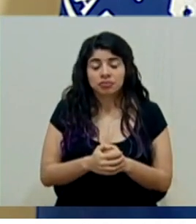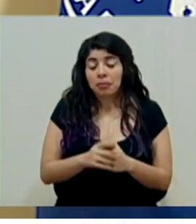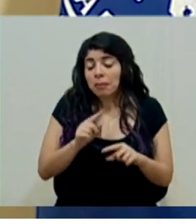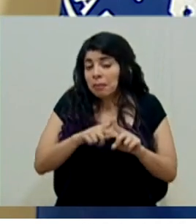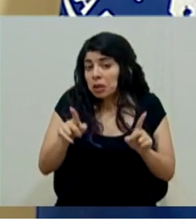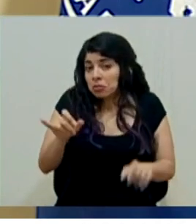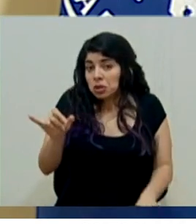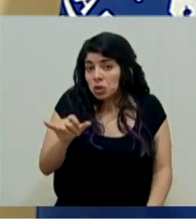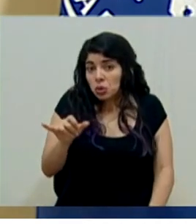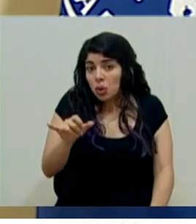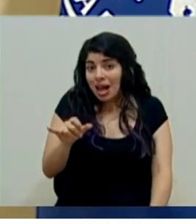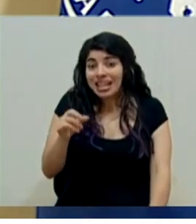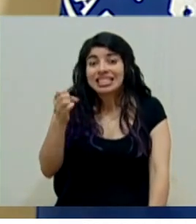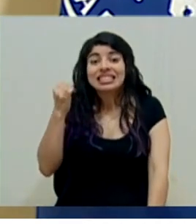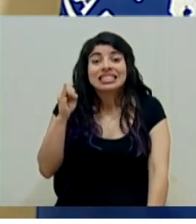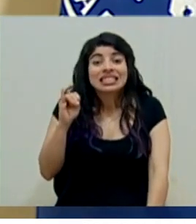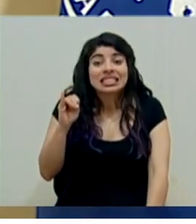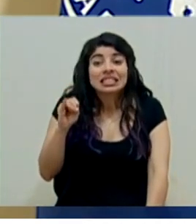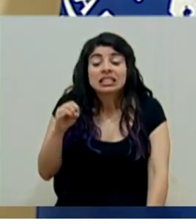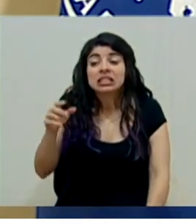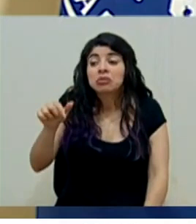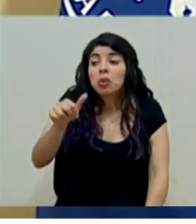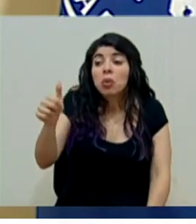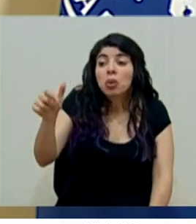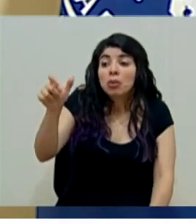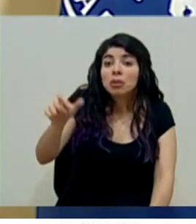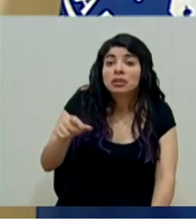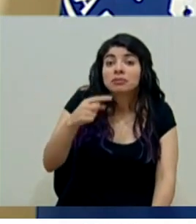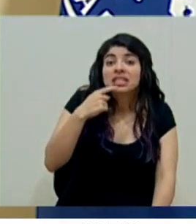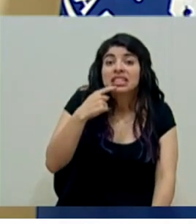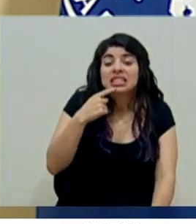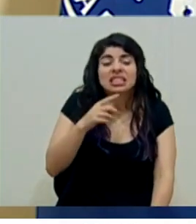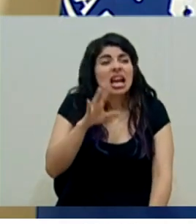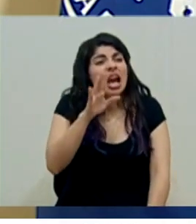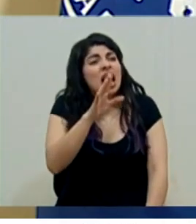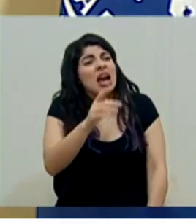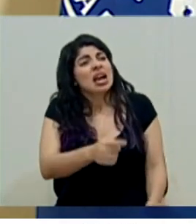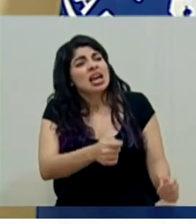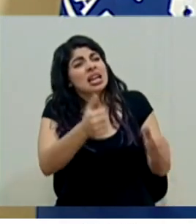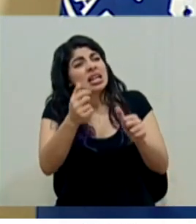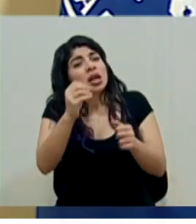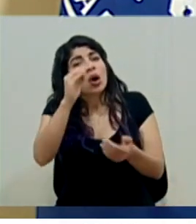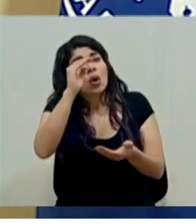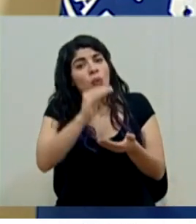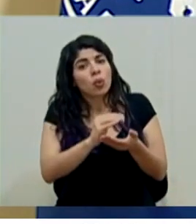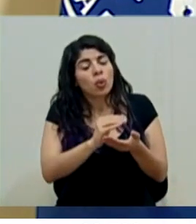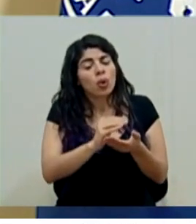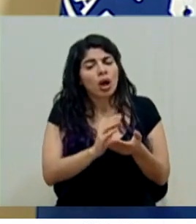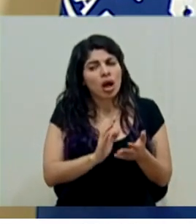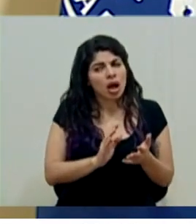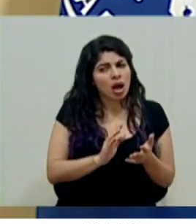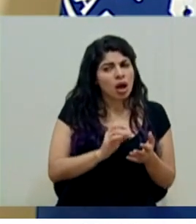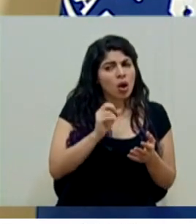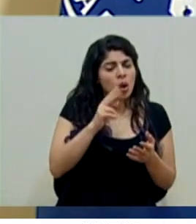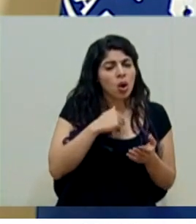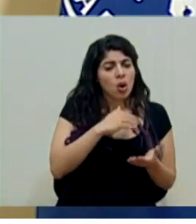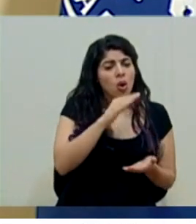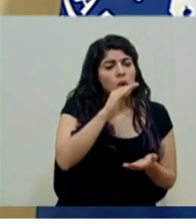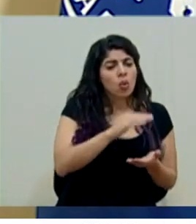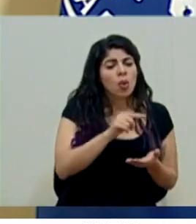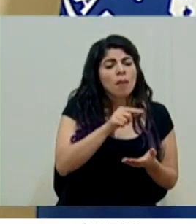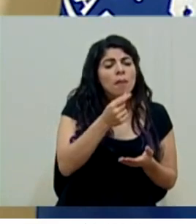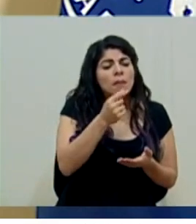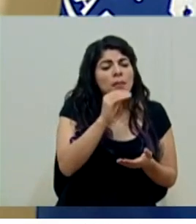e igual, si por ahí alguien dijera quítelo del todo o baje, habría que ver cómo